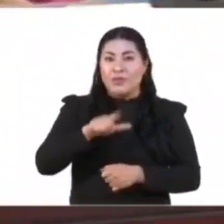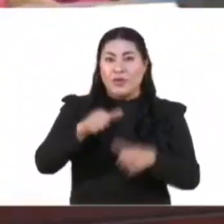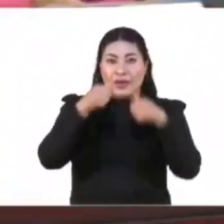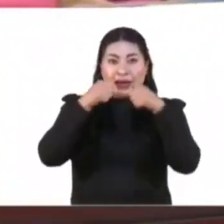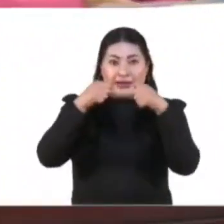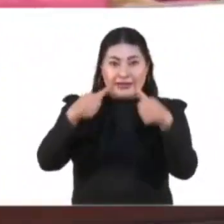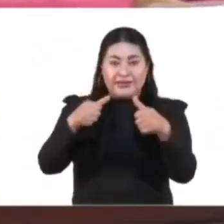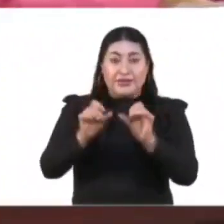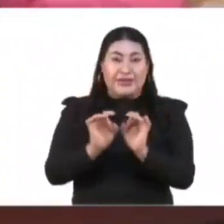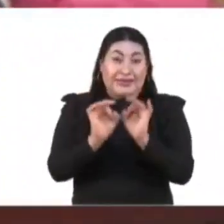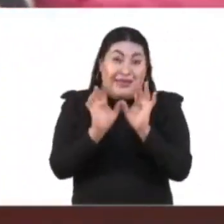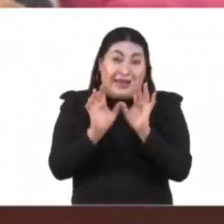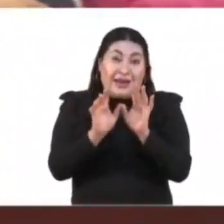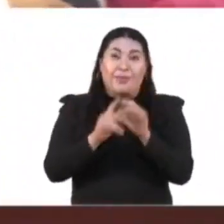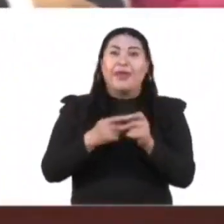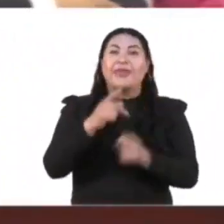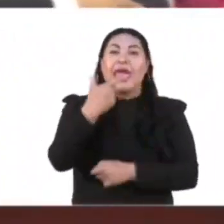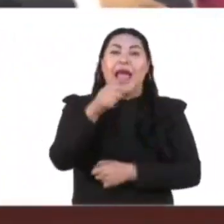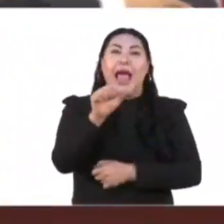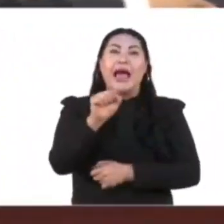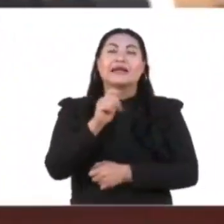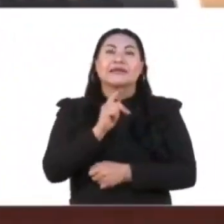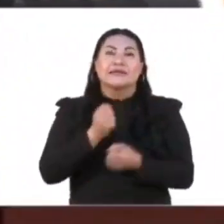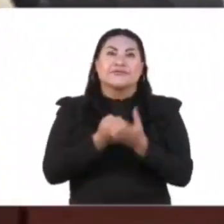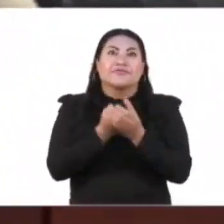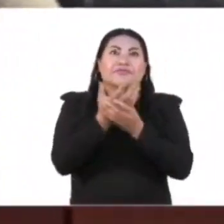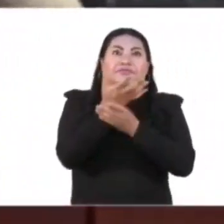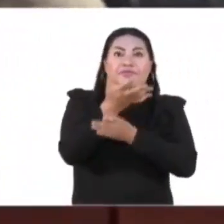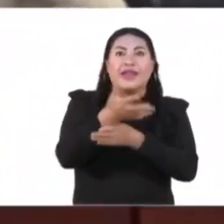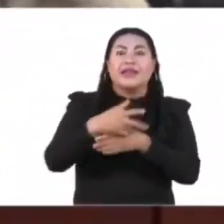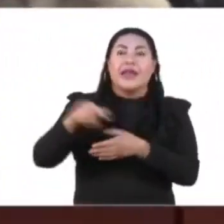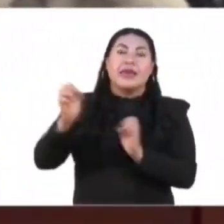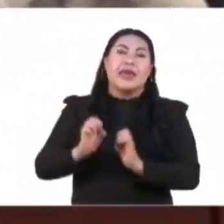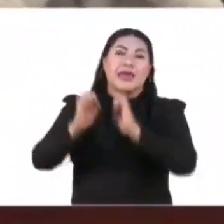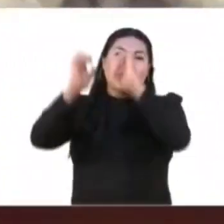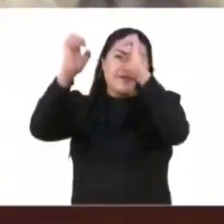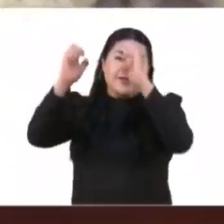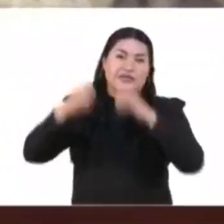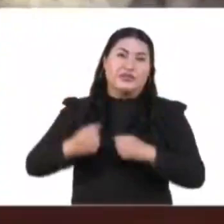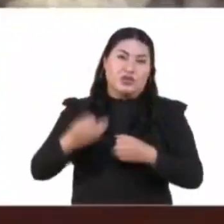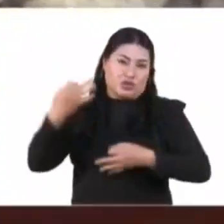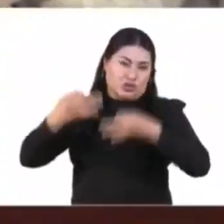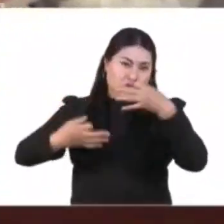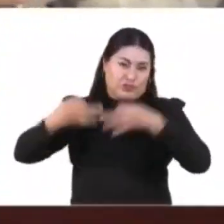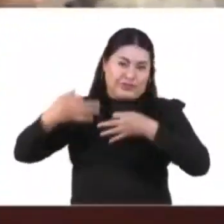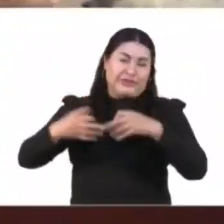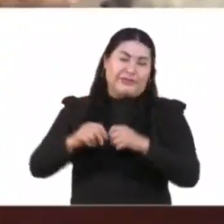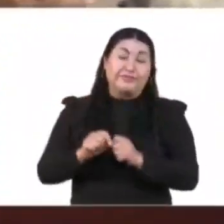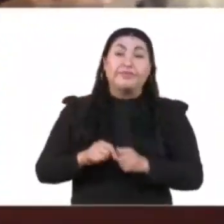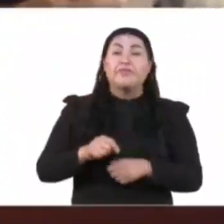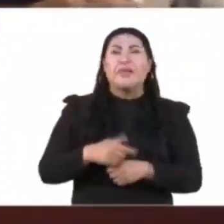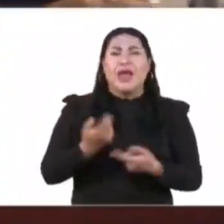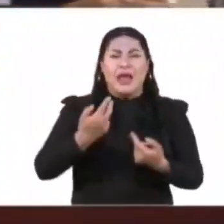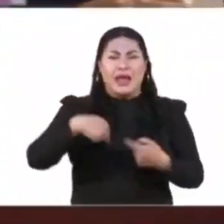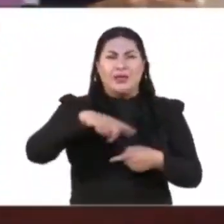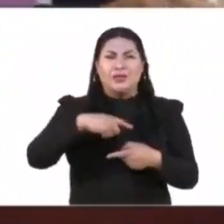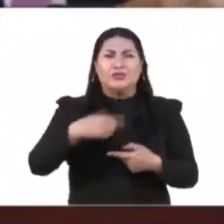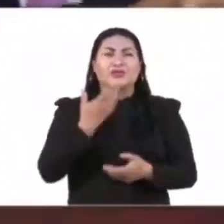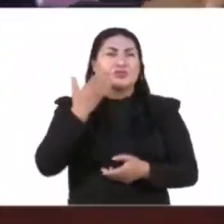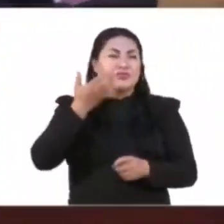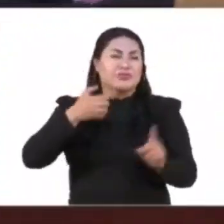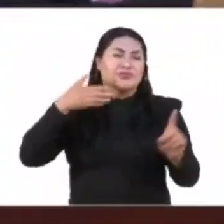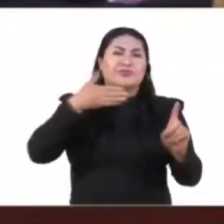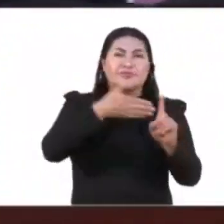de una probable fuga de gas en los edificios de la Ciudad Judicial. El simulacro tuvo como objetivo reforzar y